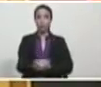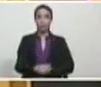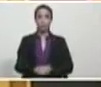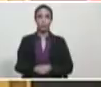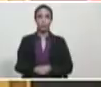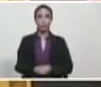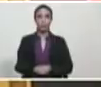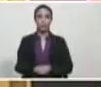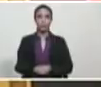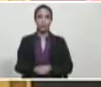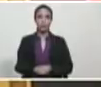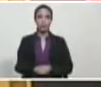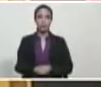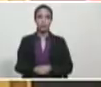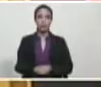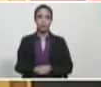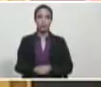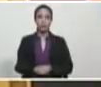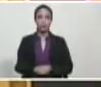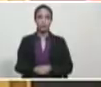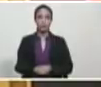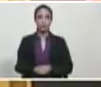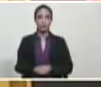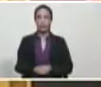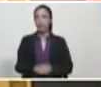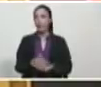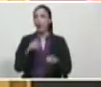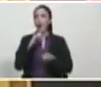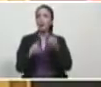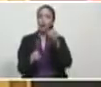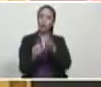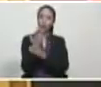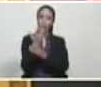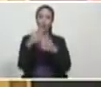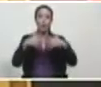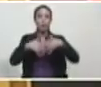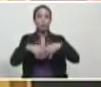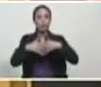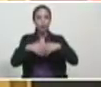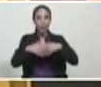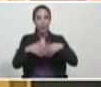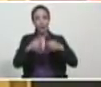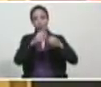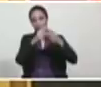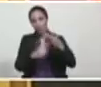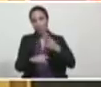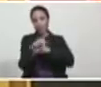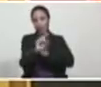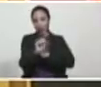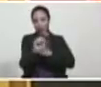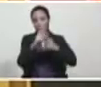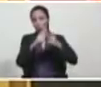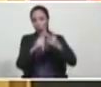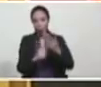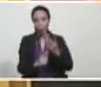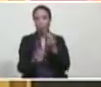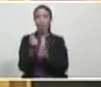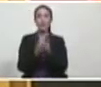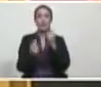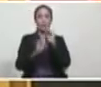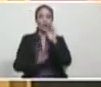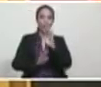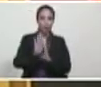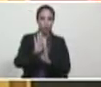mediante el cual se crea el motor automotriz de la agenda económica bolivariana y